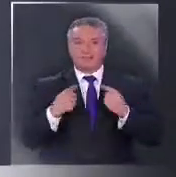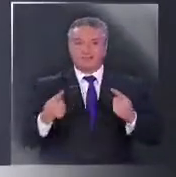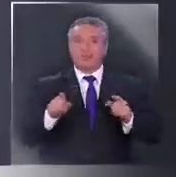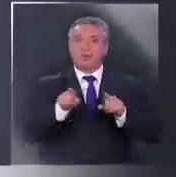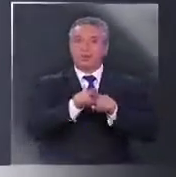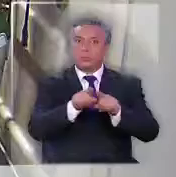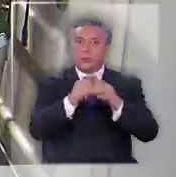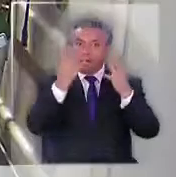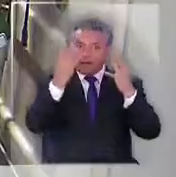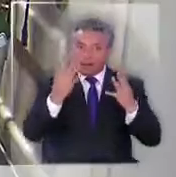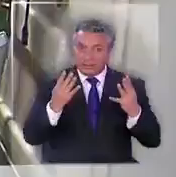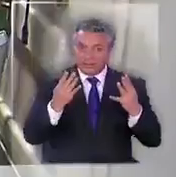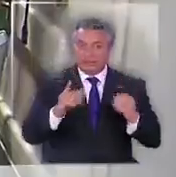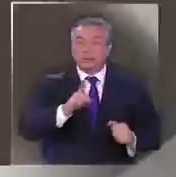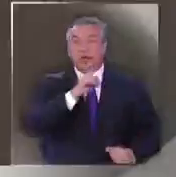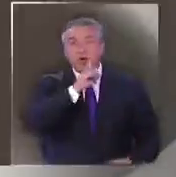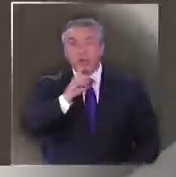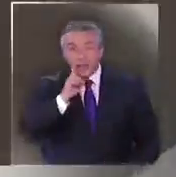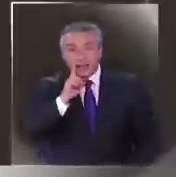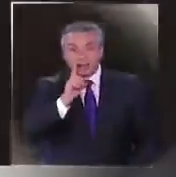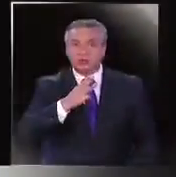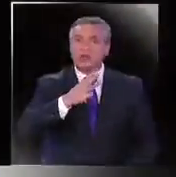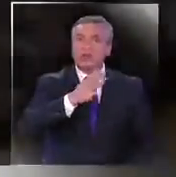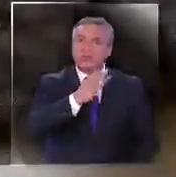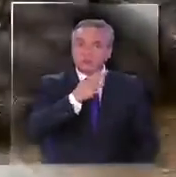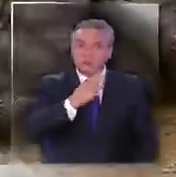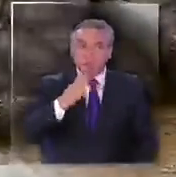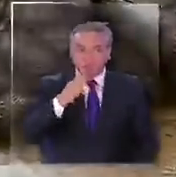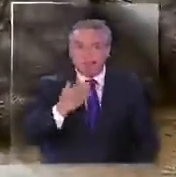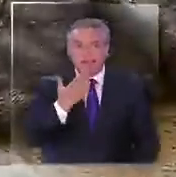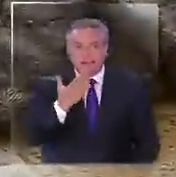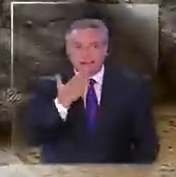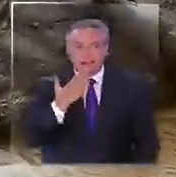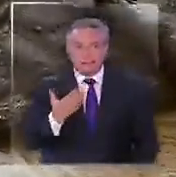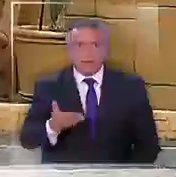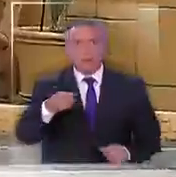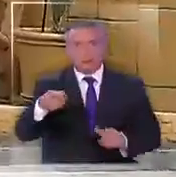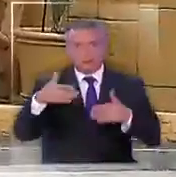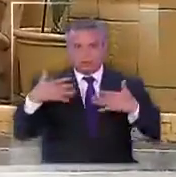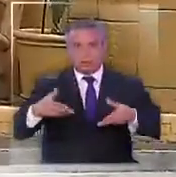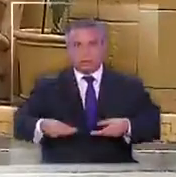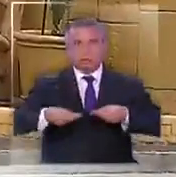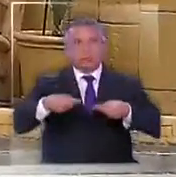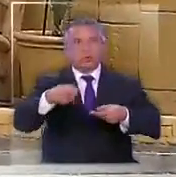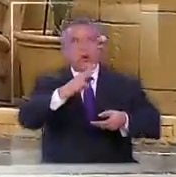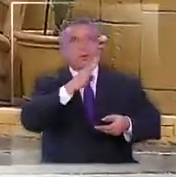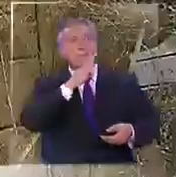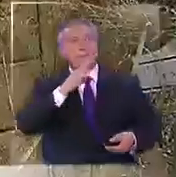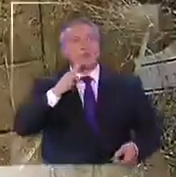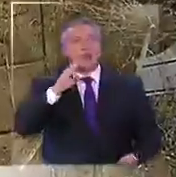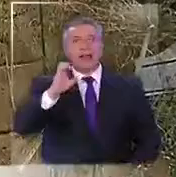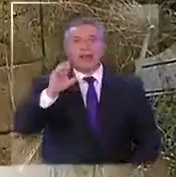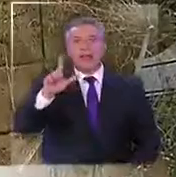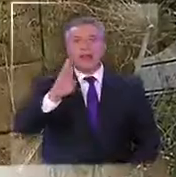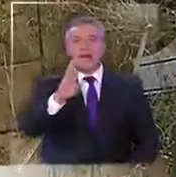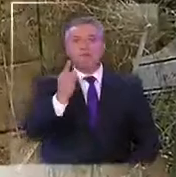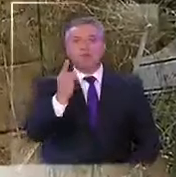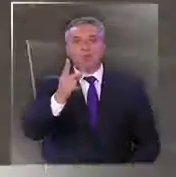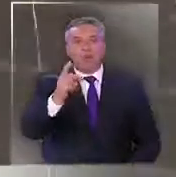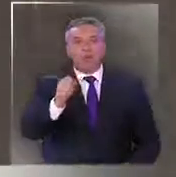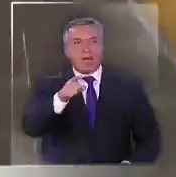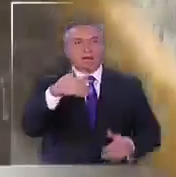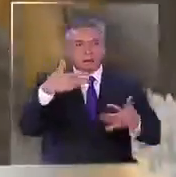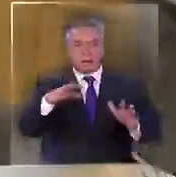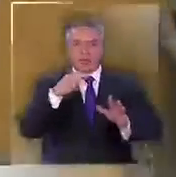residencias, hoteles, moteles. Hace una semana que pasaron a dejar los formularios al motel El Buda. En ese momento también